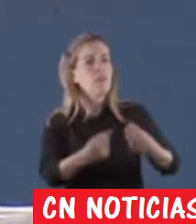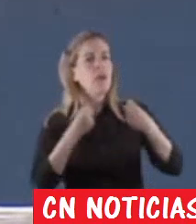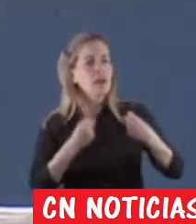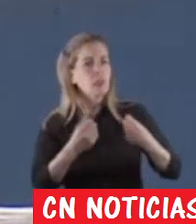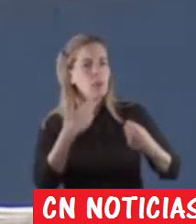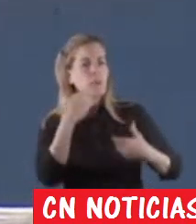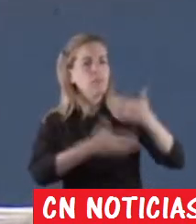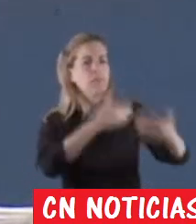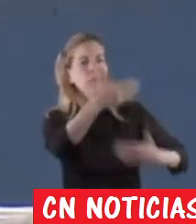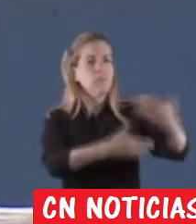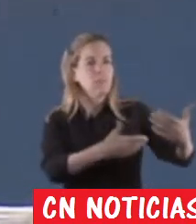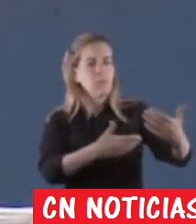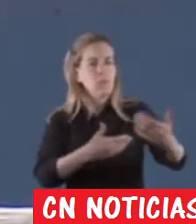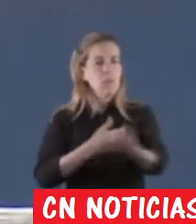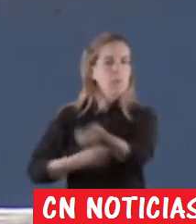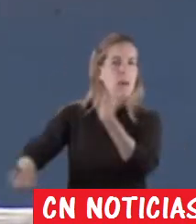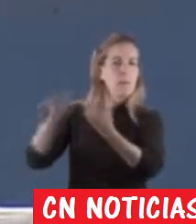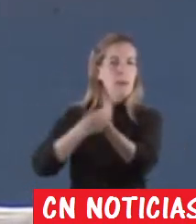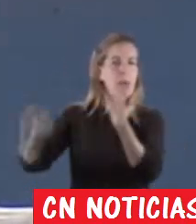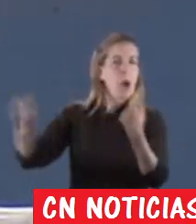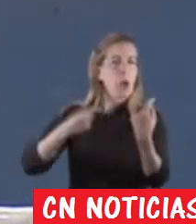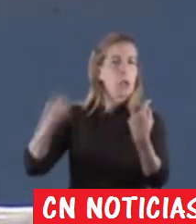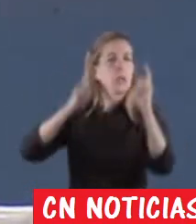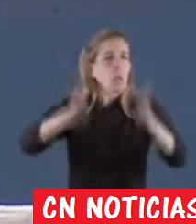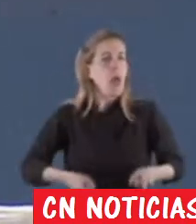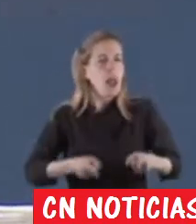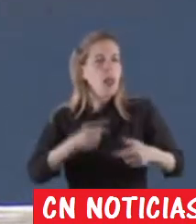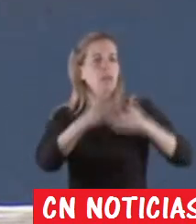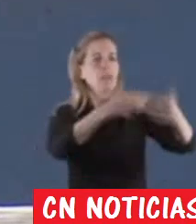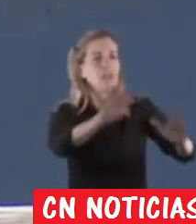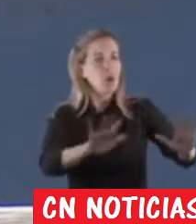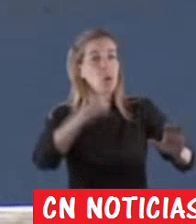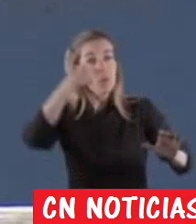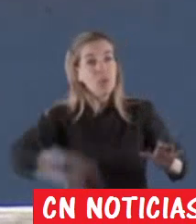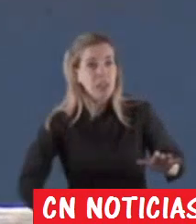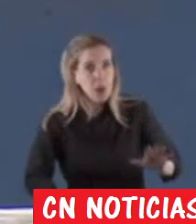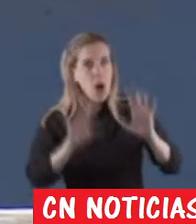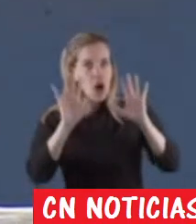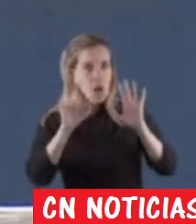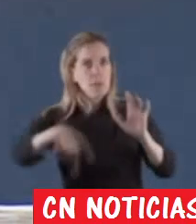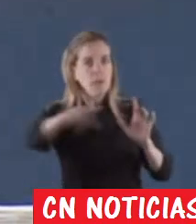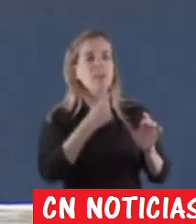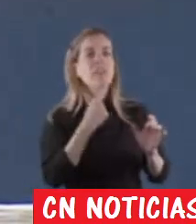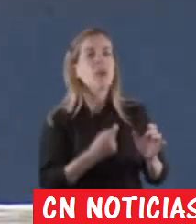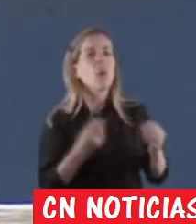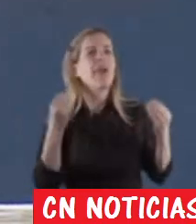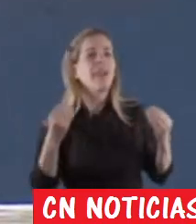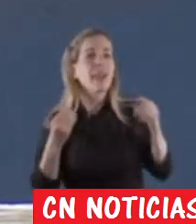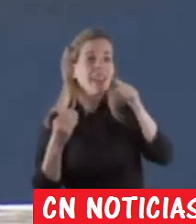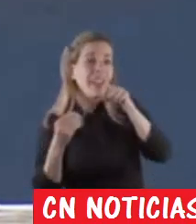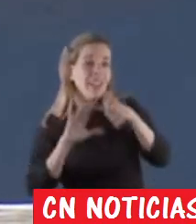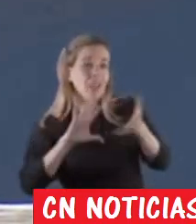allá de todas las negativas que nos tiren. Yo simplemente termino haciendo referencia para que vean el valor de estos